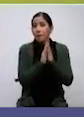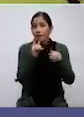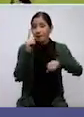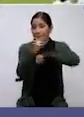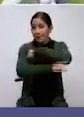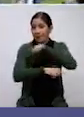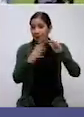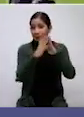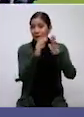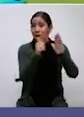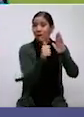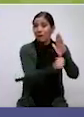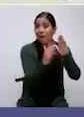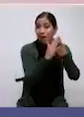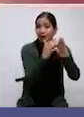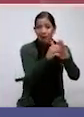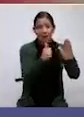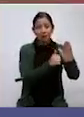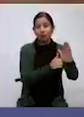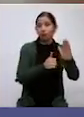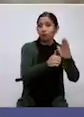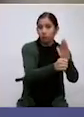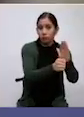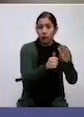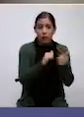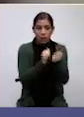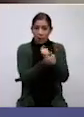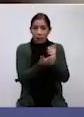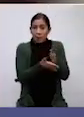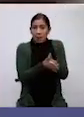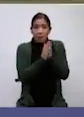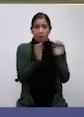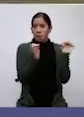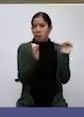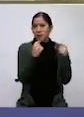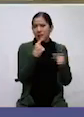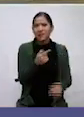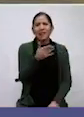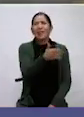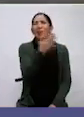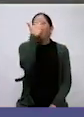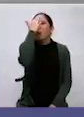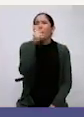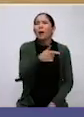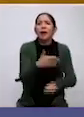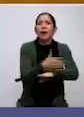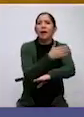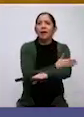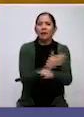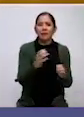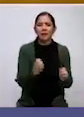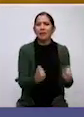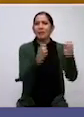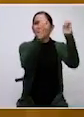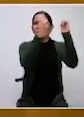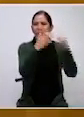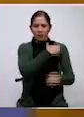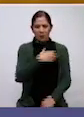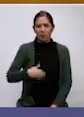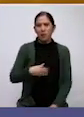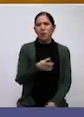que es investigado por consumo de alcohol al interior de la gobernación. Entendemos que el señor Quispe cuenta con